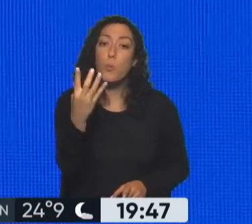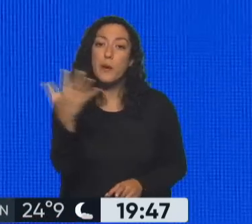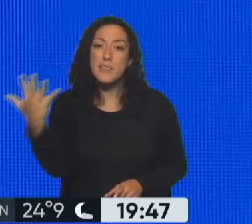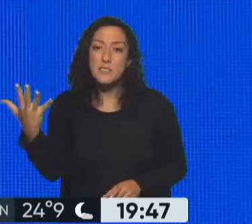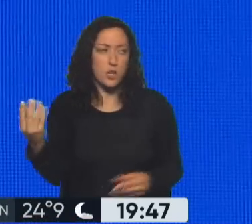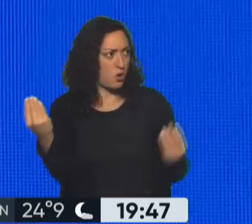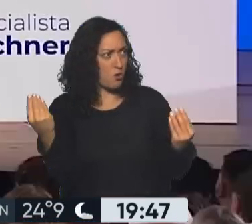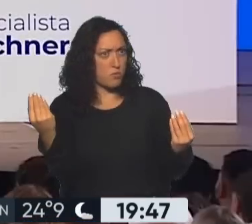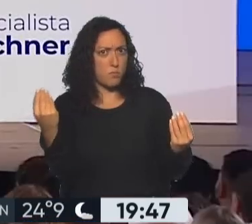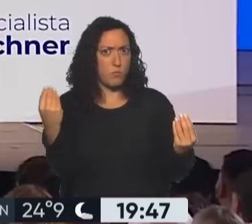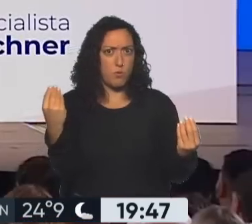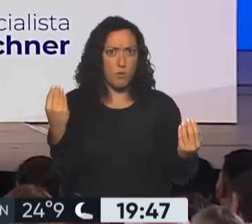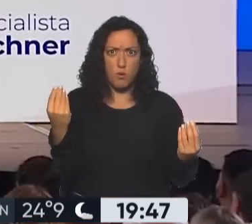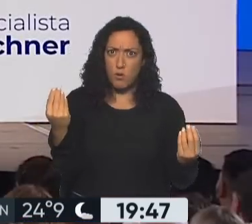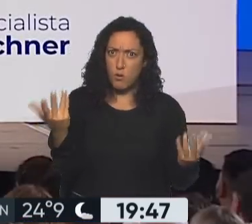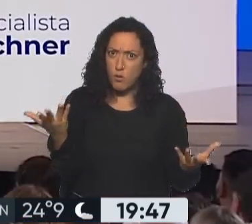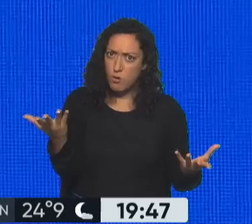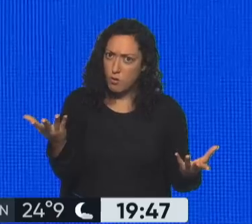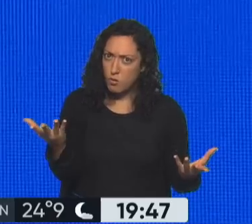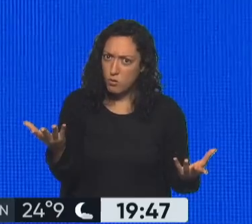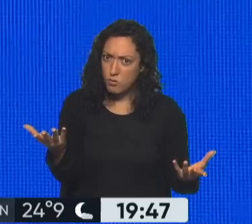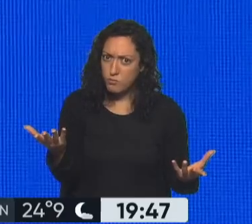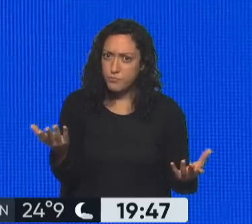2.45. ¿Pero cómo? Me van a decir ustedes.